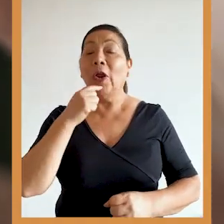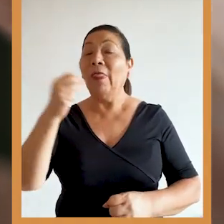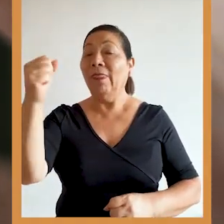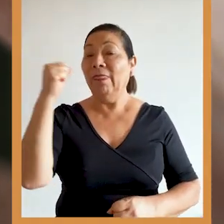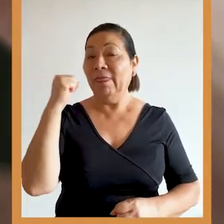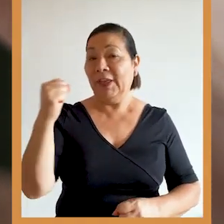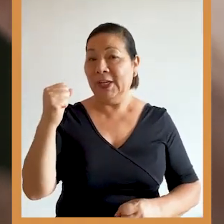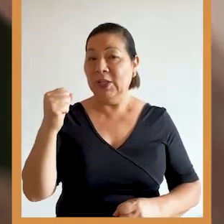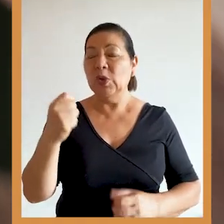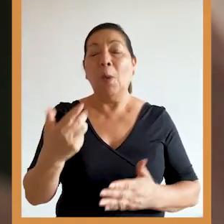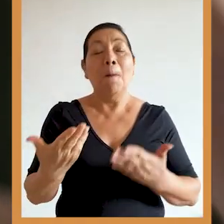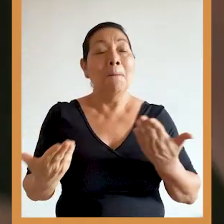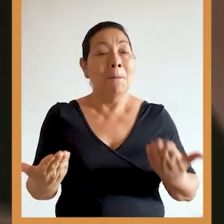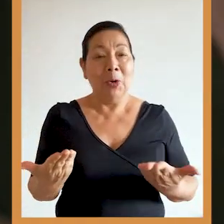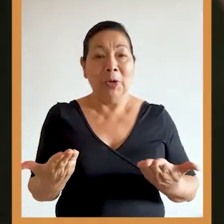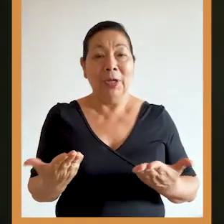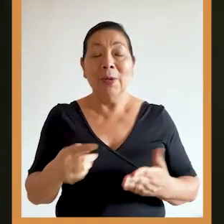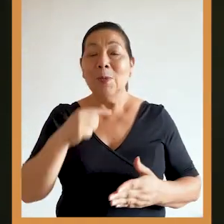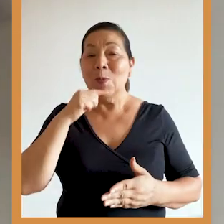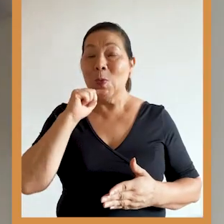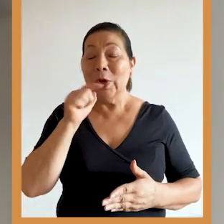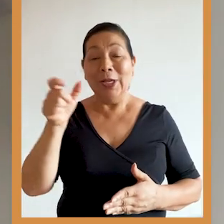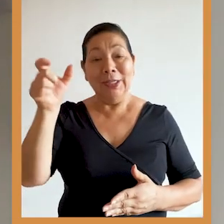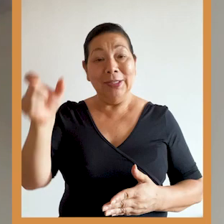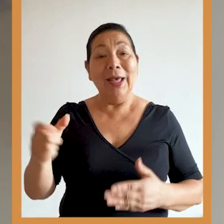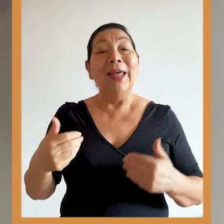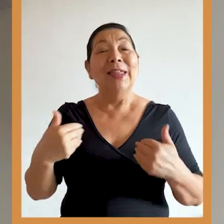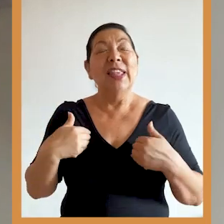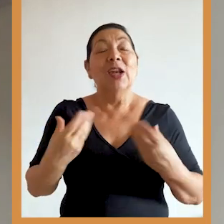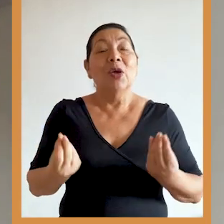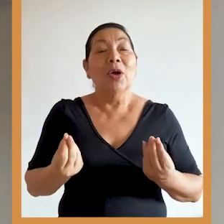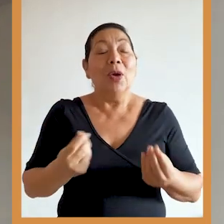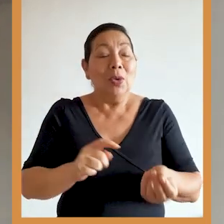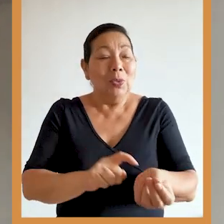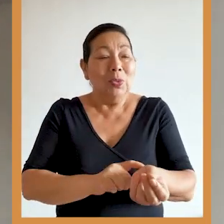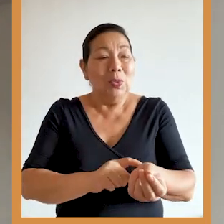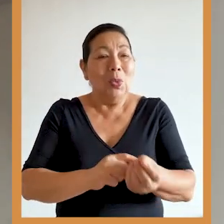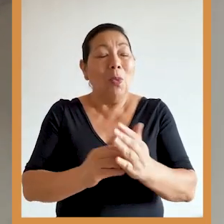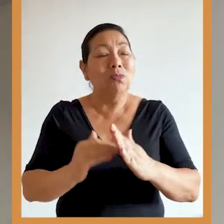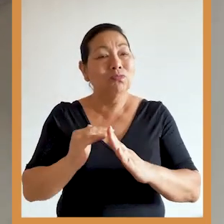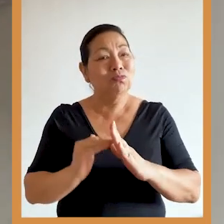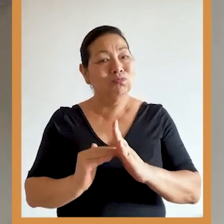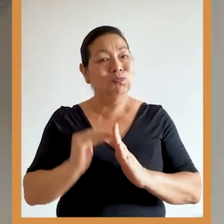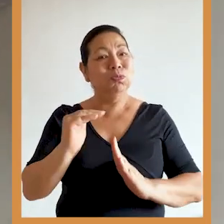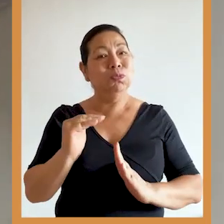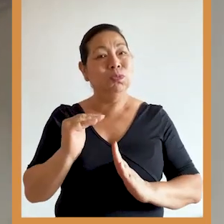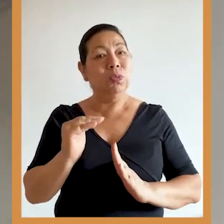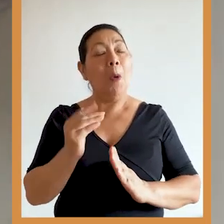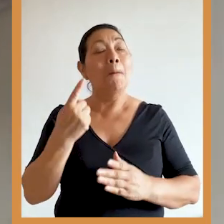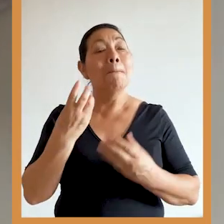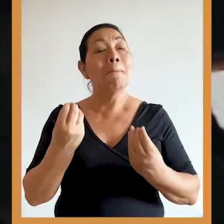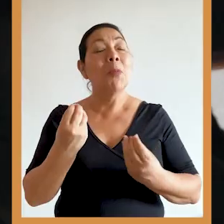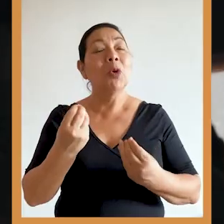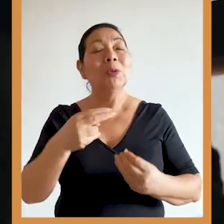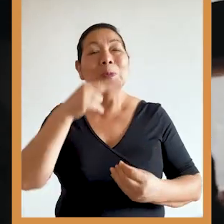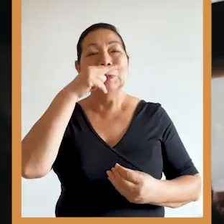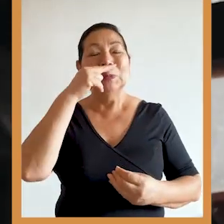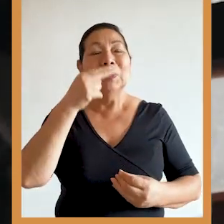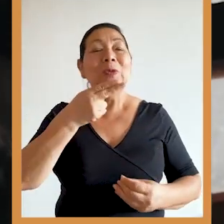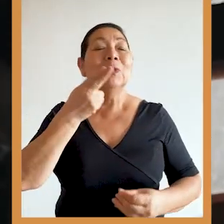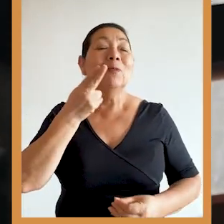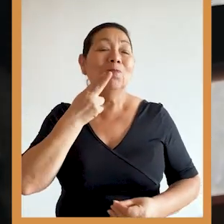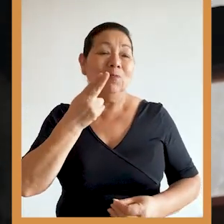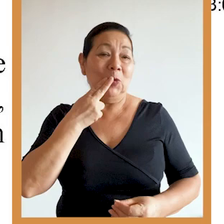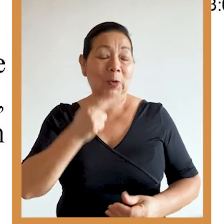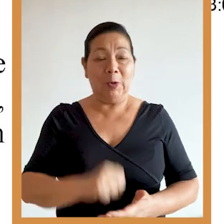otros derechos constitucionales, debido a que una de las demandantes tiene la condición de hipertensa y era afectada por la exposición del